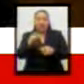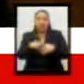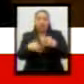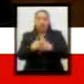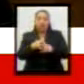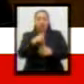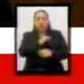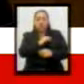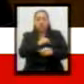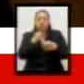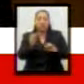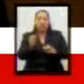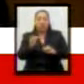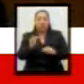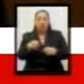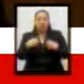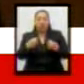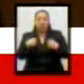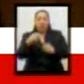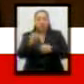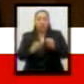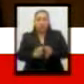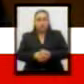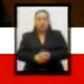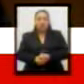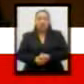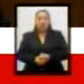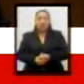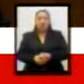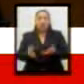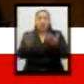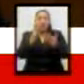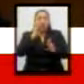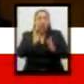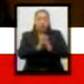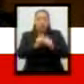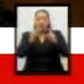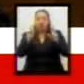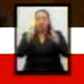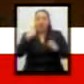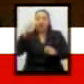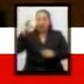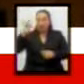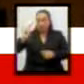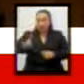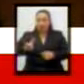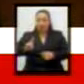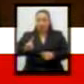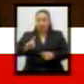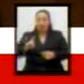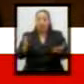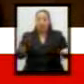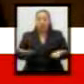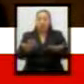instituciones públicas cómo deben presupuestar. Les traigo, por ejemplo, el caso de Bolivia, donde en